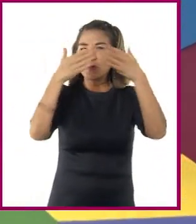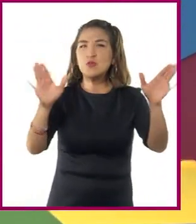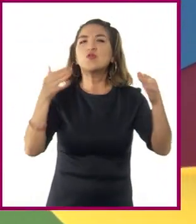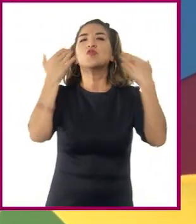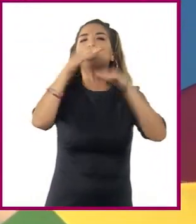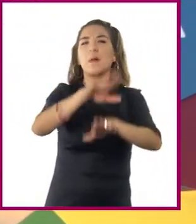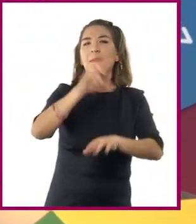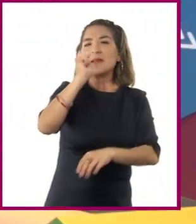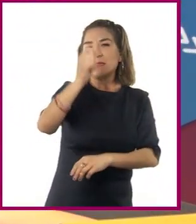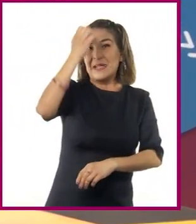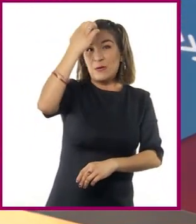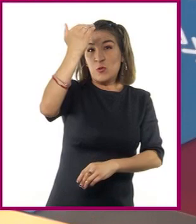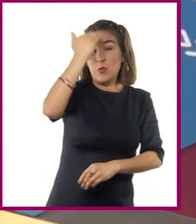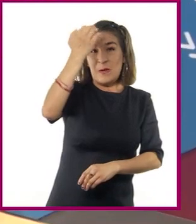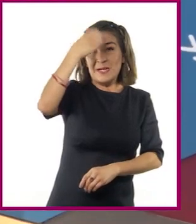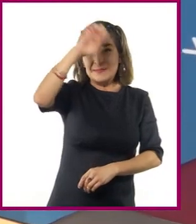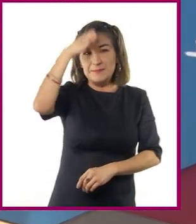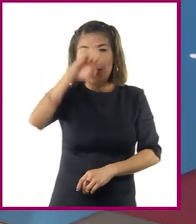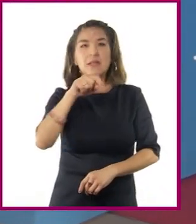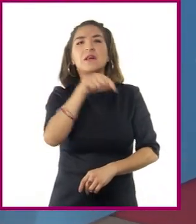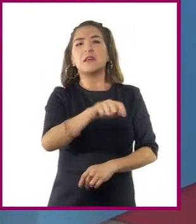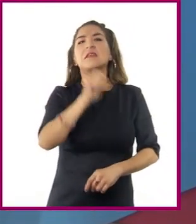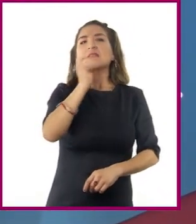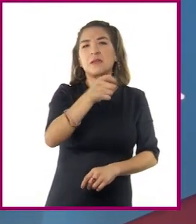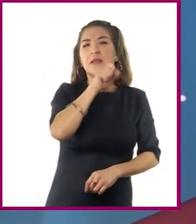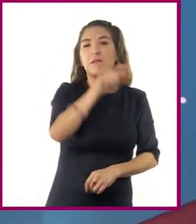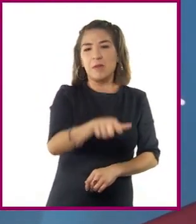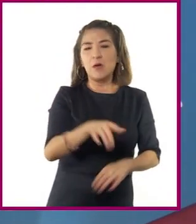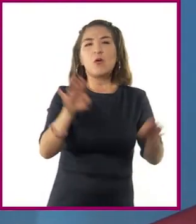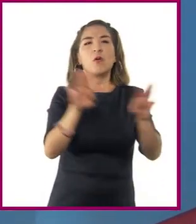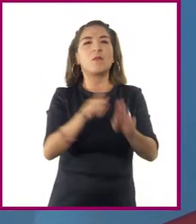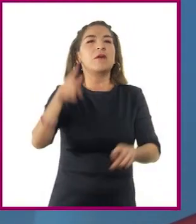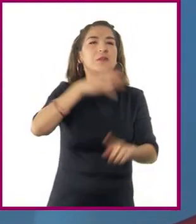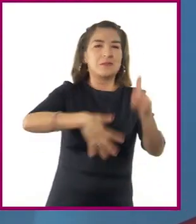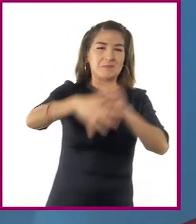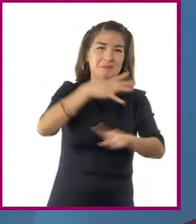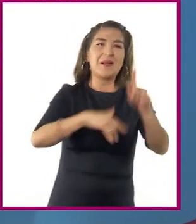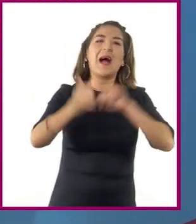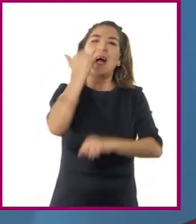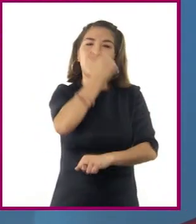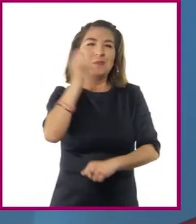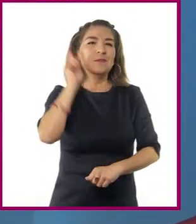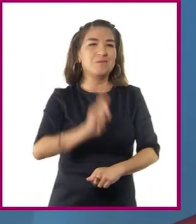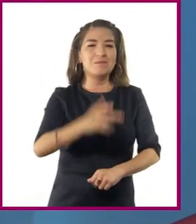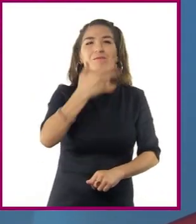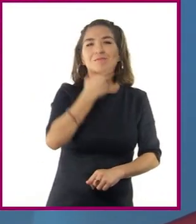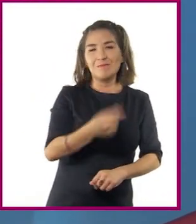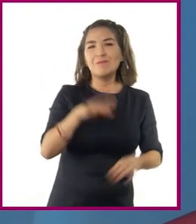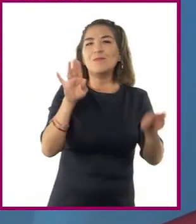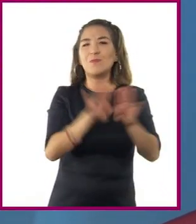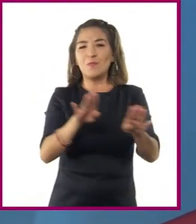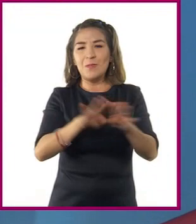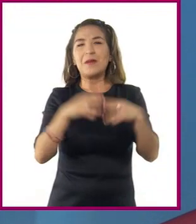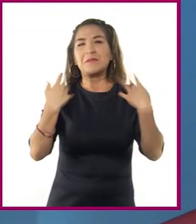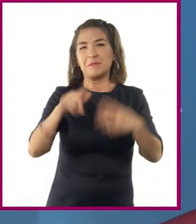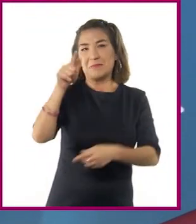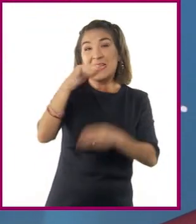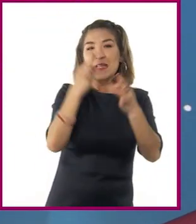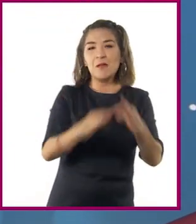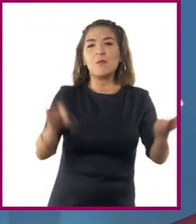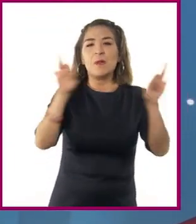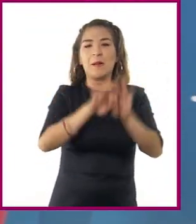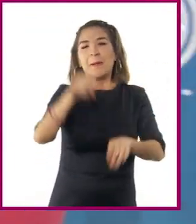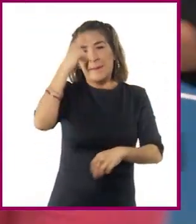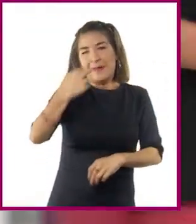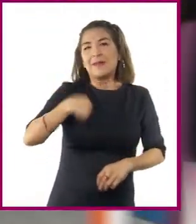nuestros conocimientos, pero principalmente el de nuestras apreciables alumnas y alumnos, que sin lugar a duda son lo más